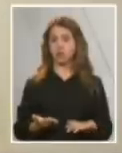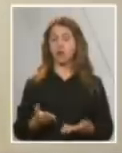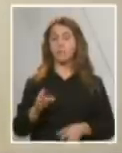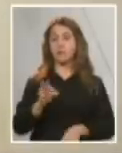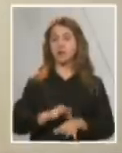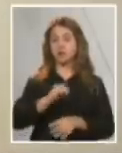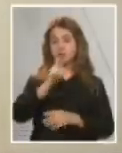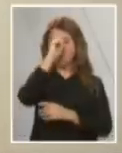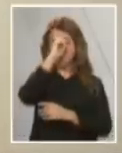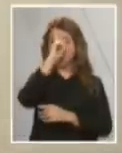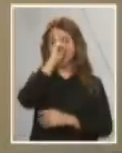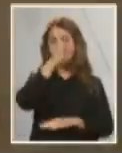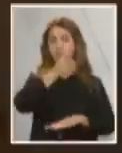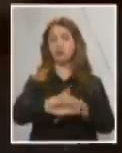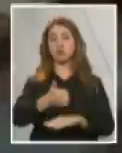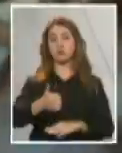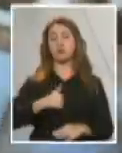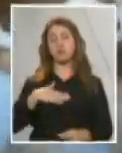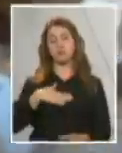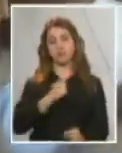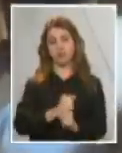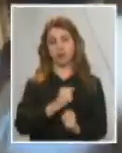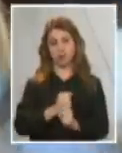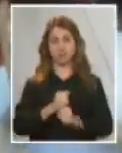del hospital, llego más temprano a mi trabajo.